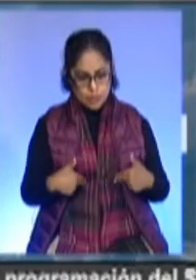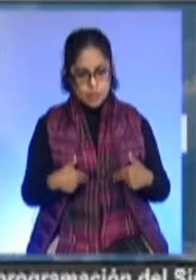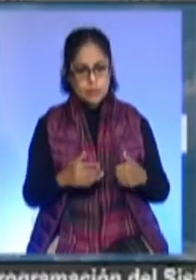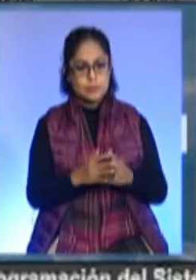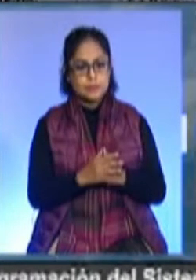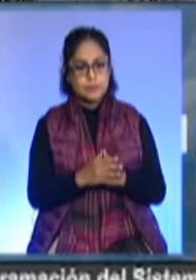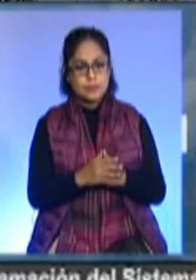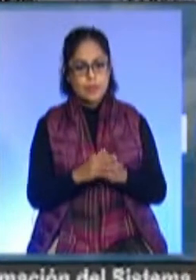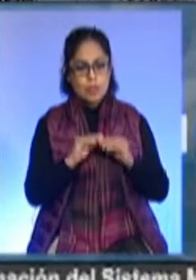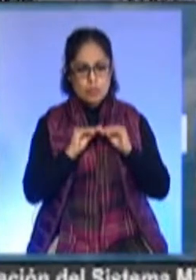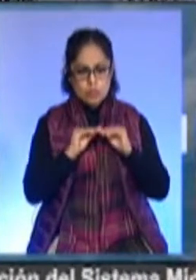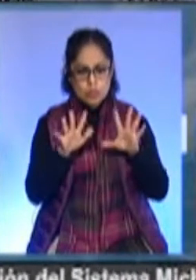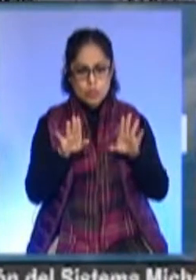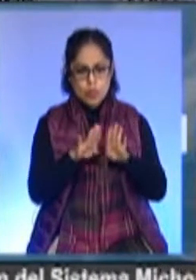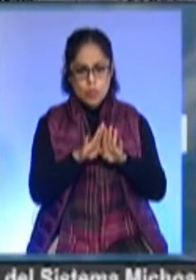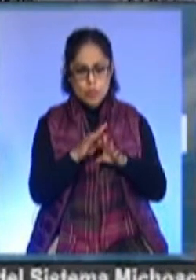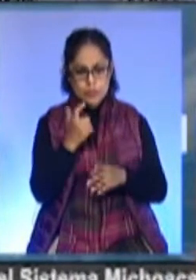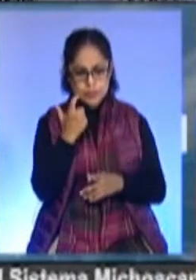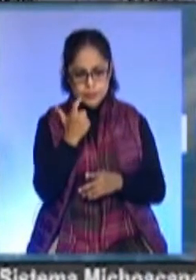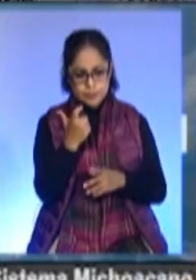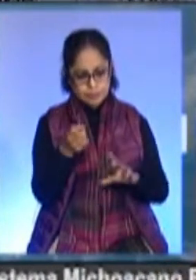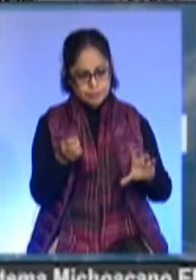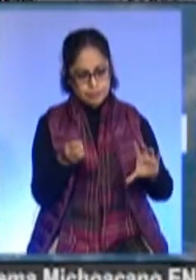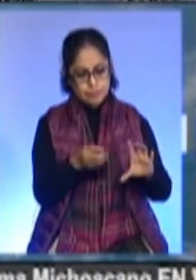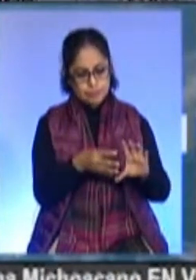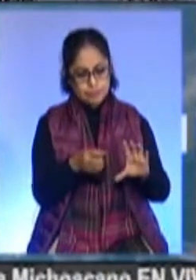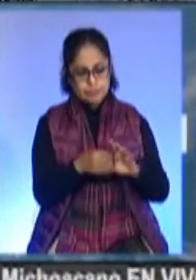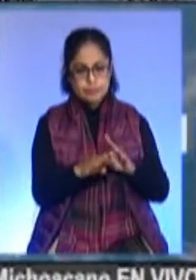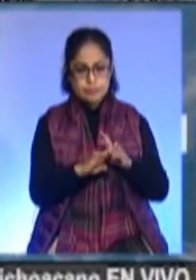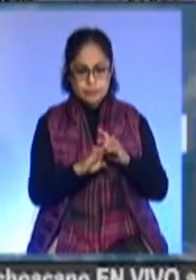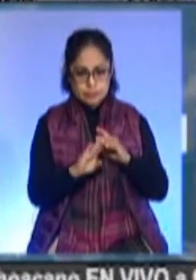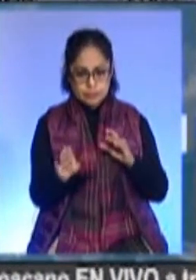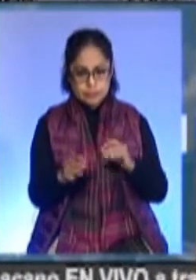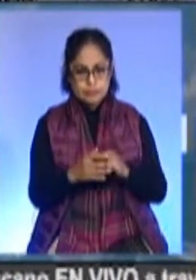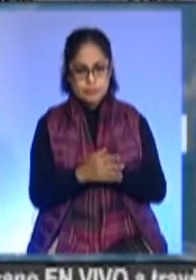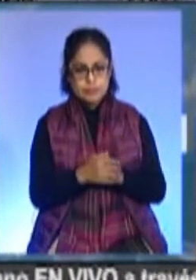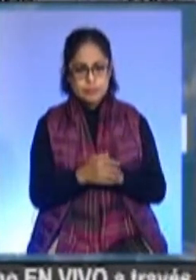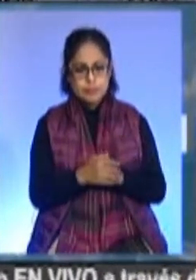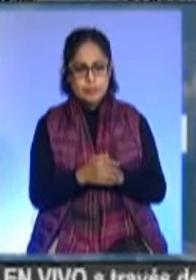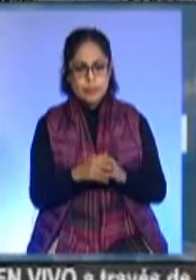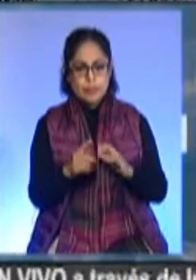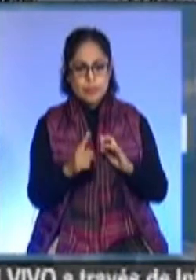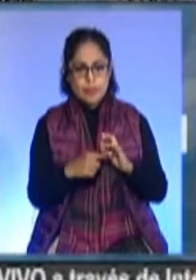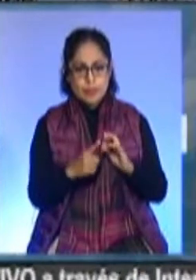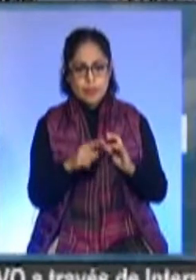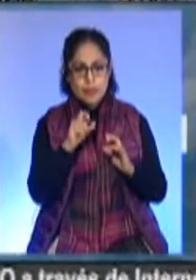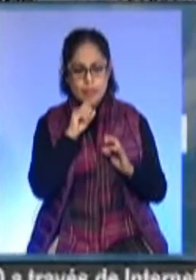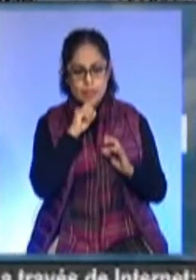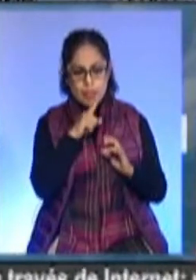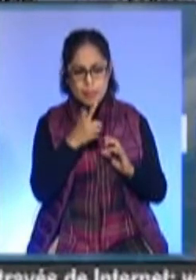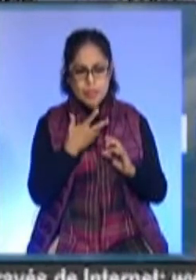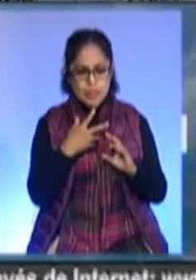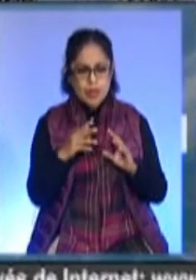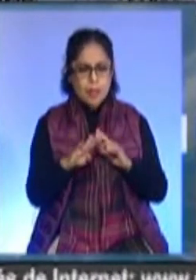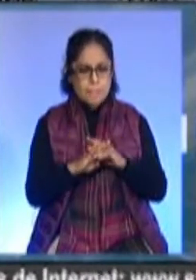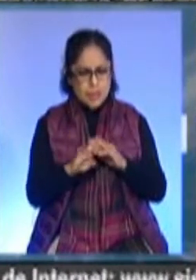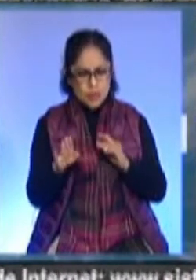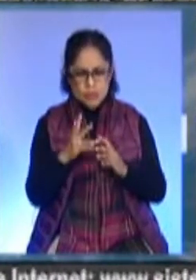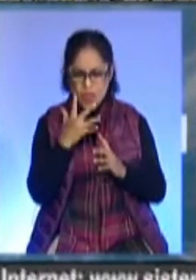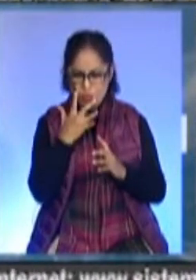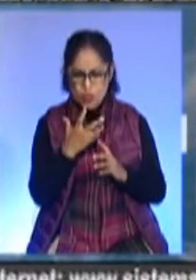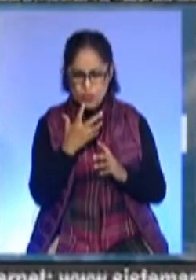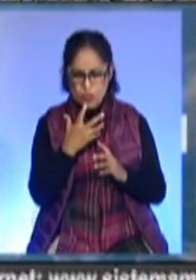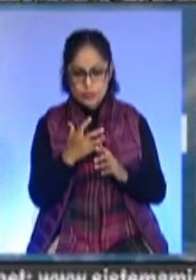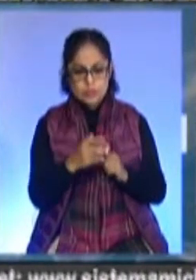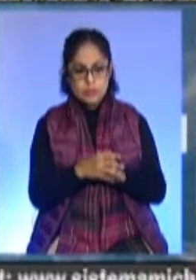de la proyección económica y la inversión para los migrantes, el tema relacionado con esta situación de la migración forzada y